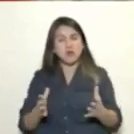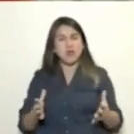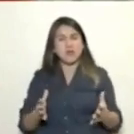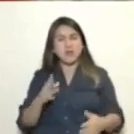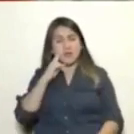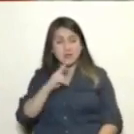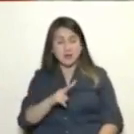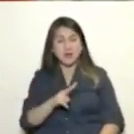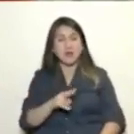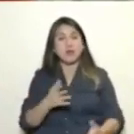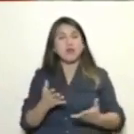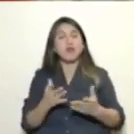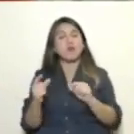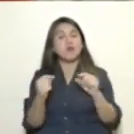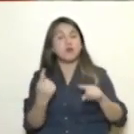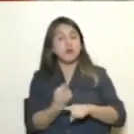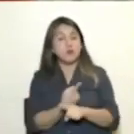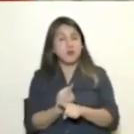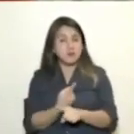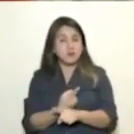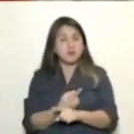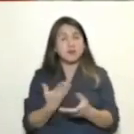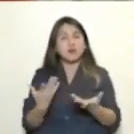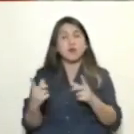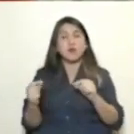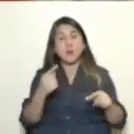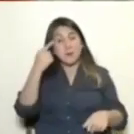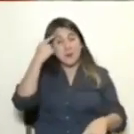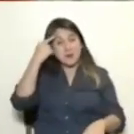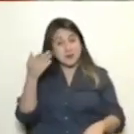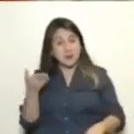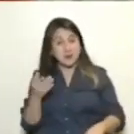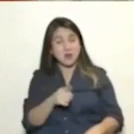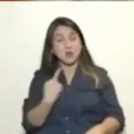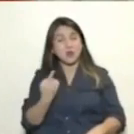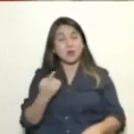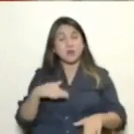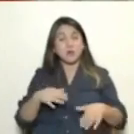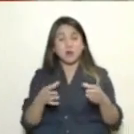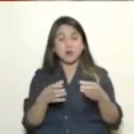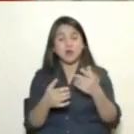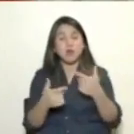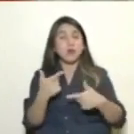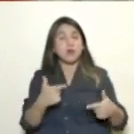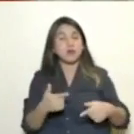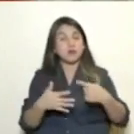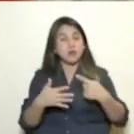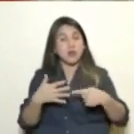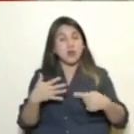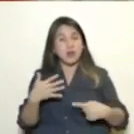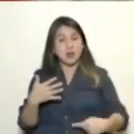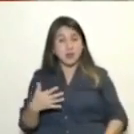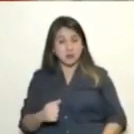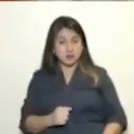se ha notado en la manera como dialogamos, en la manera como pensamos, en nuestra propia clase política, etcétera, etcétera,